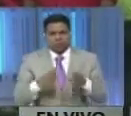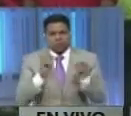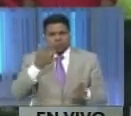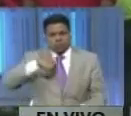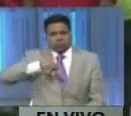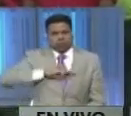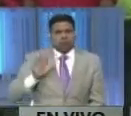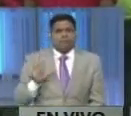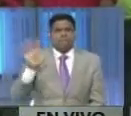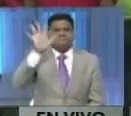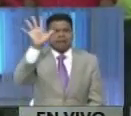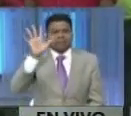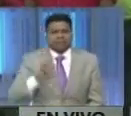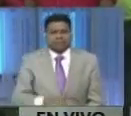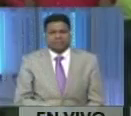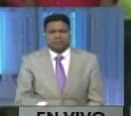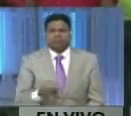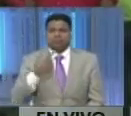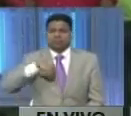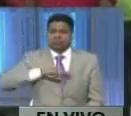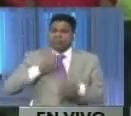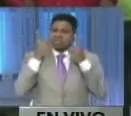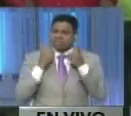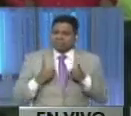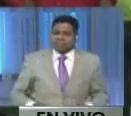Un pueblo decidido a ser libre.